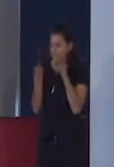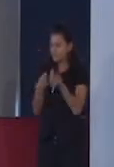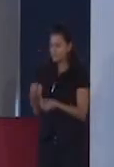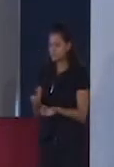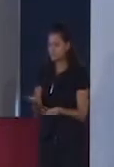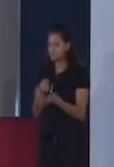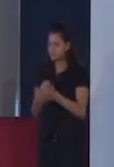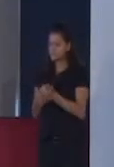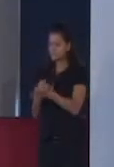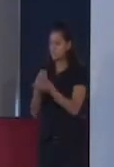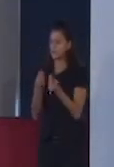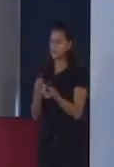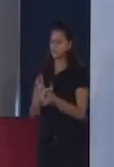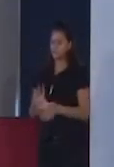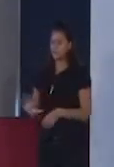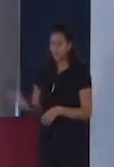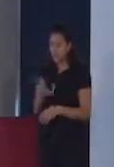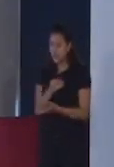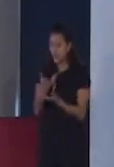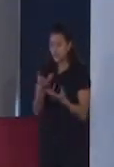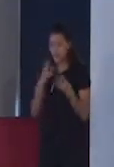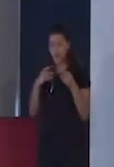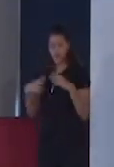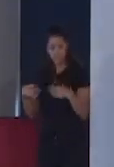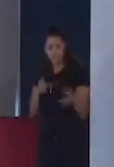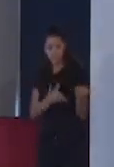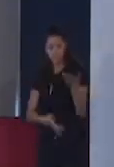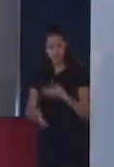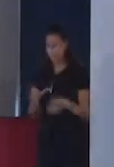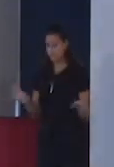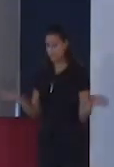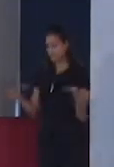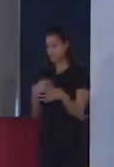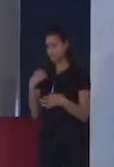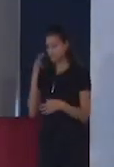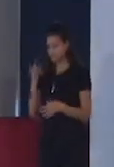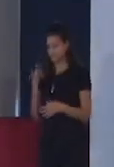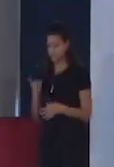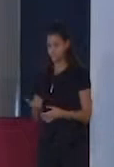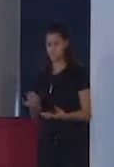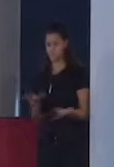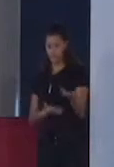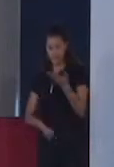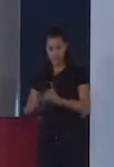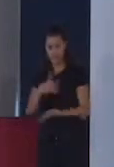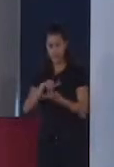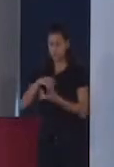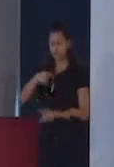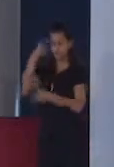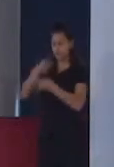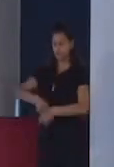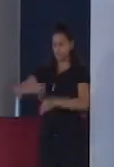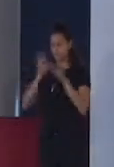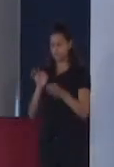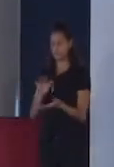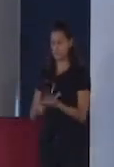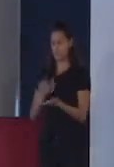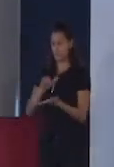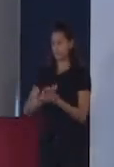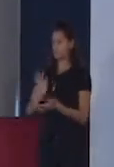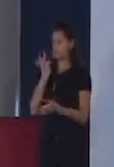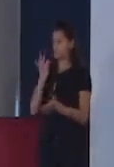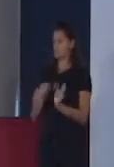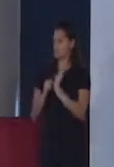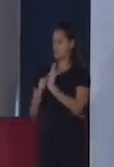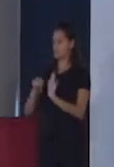debemos de buscar para que todo lo que estamos hablando aquí en presencia de todos nosotros, eso pueda ser eficaz y pueda ser un testimonio para nuestro